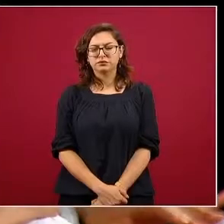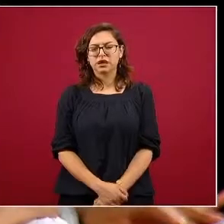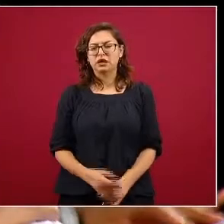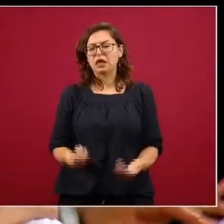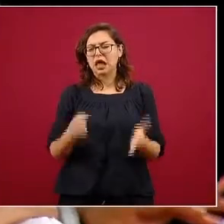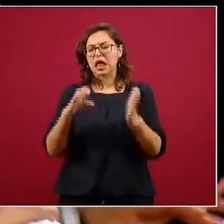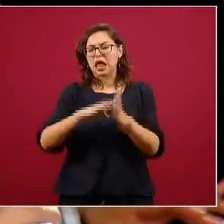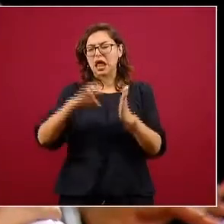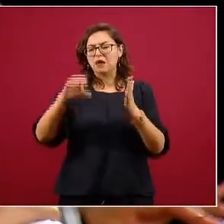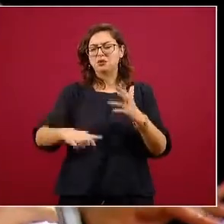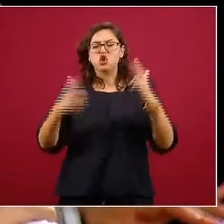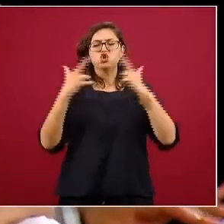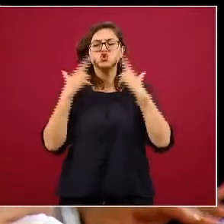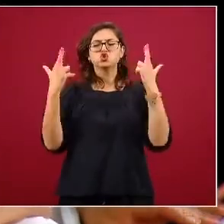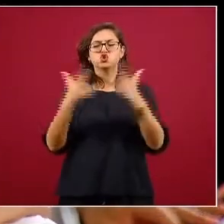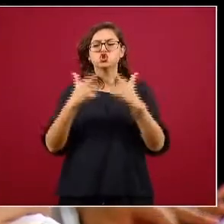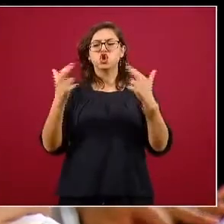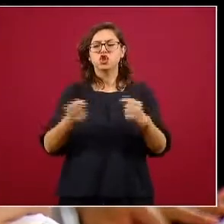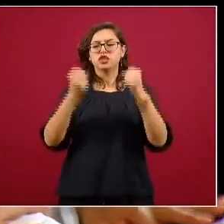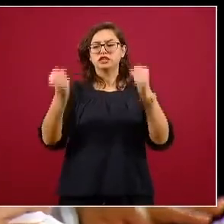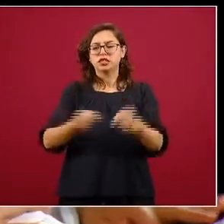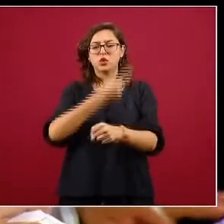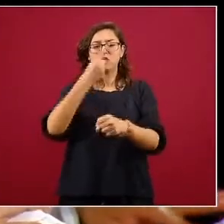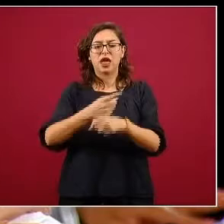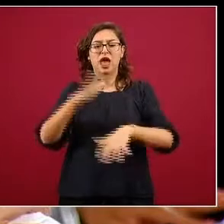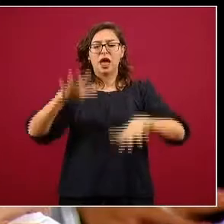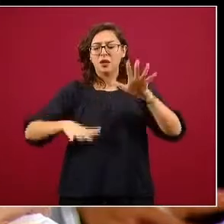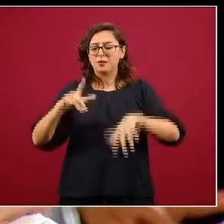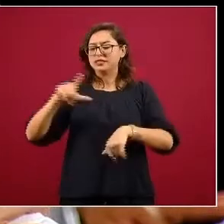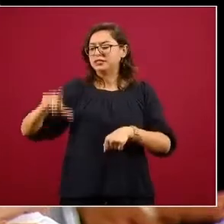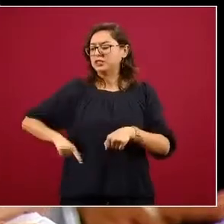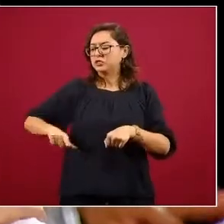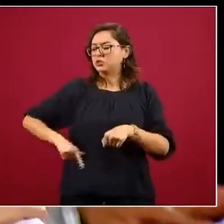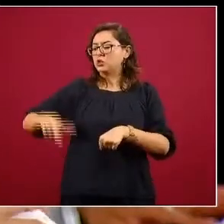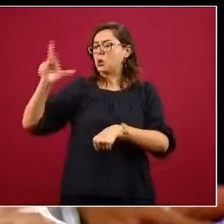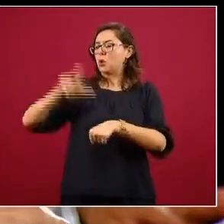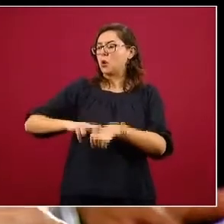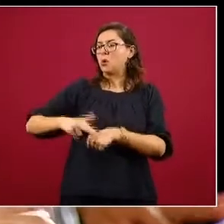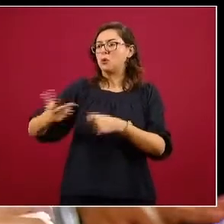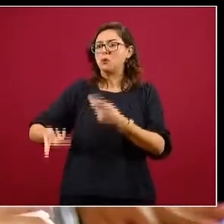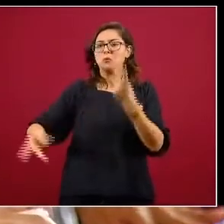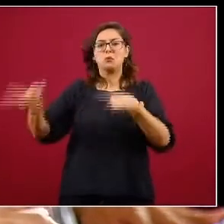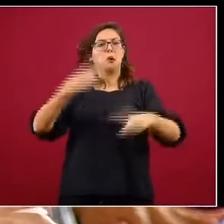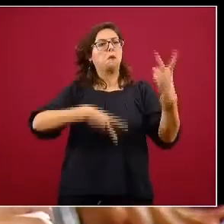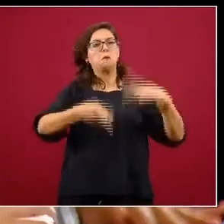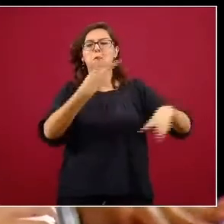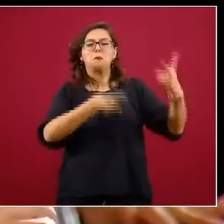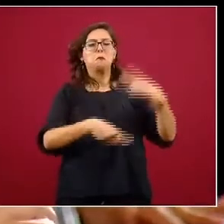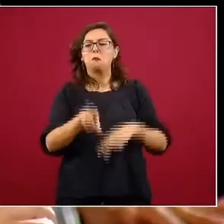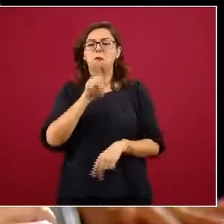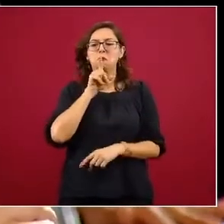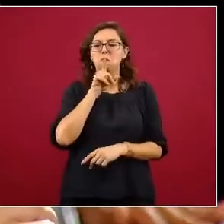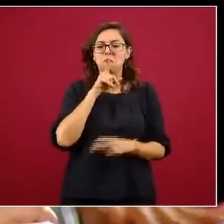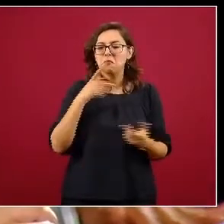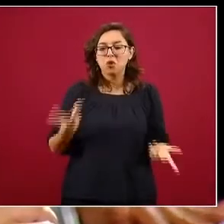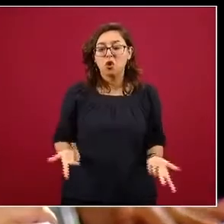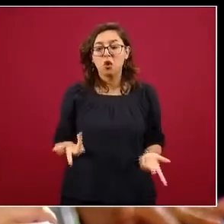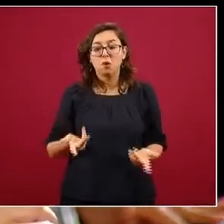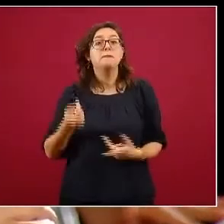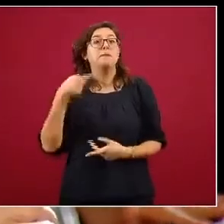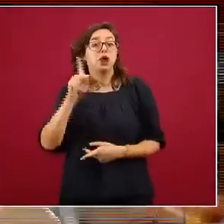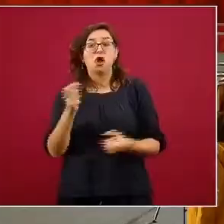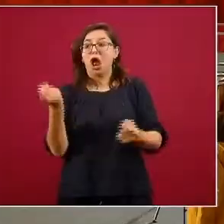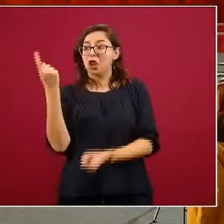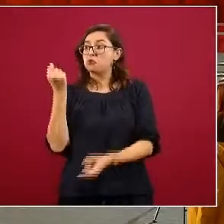ejemplo, no necesariamente acuden todos, mandan representantes, y no porque hubieran acudido significa que hubieran disminuido los